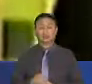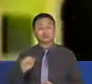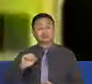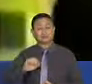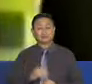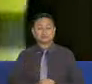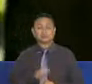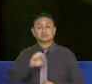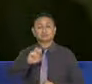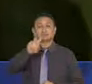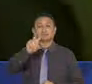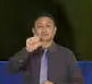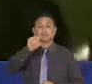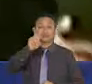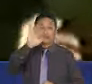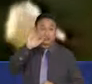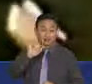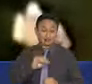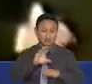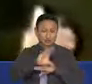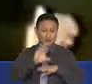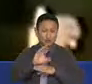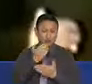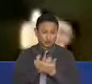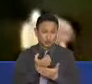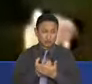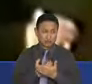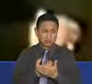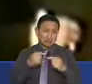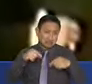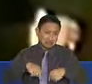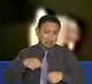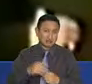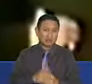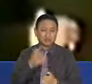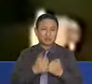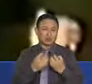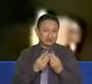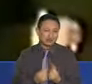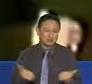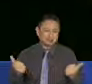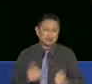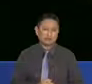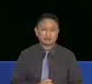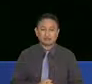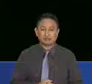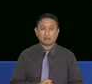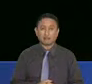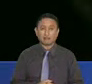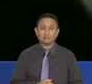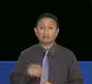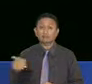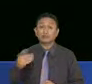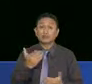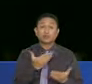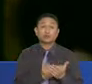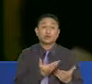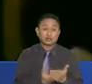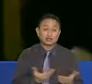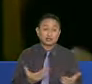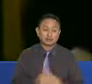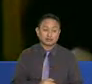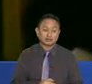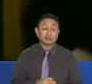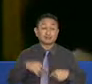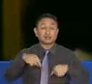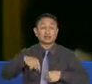Don evaristo para dar consejos en temas económicos tenía las soluciones más descabelladas qué propone usted que el